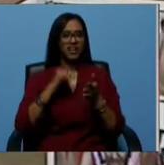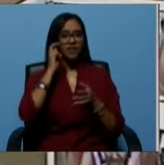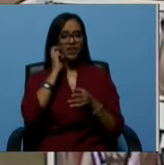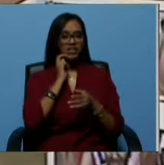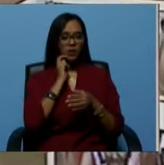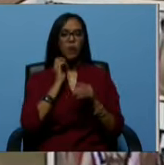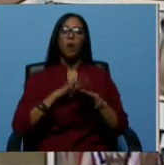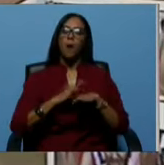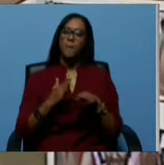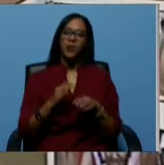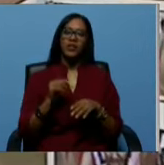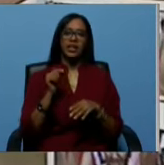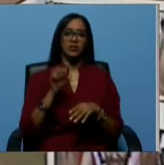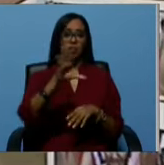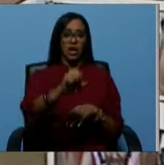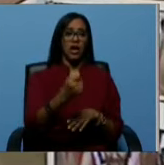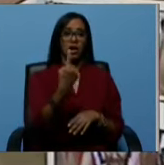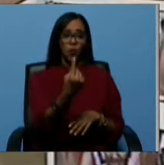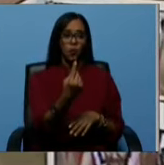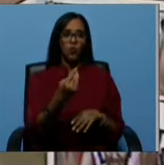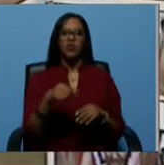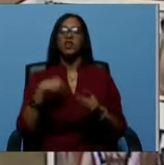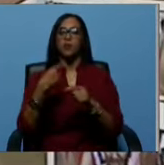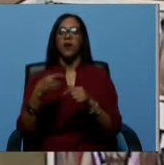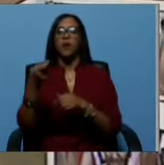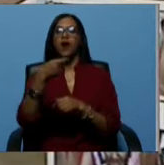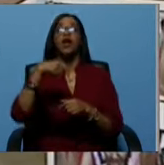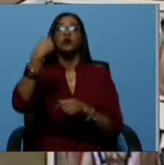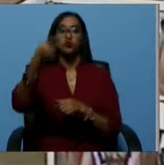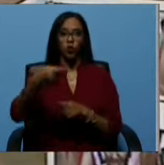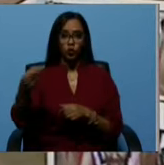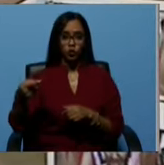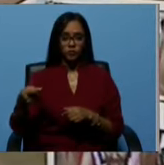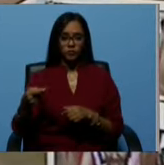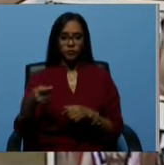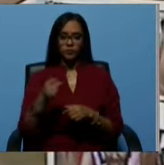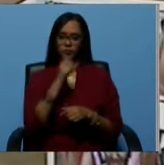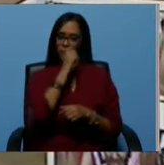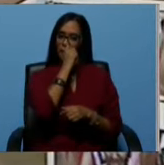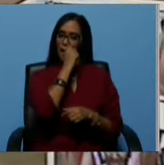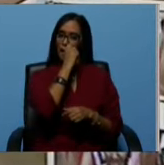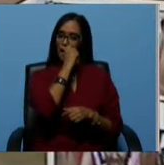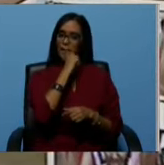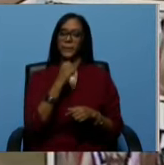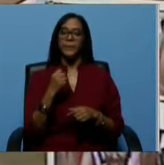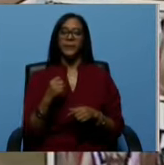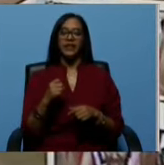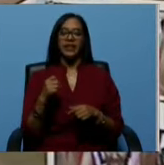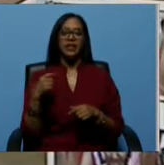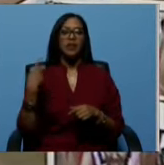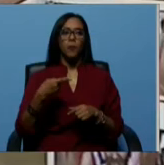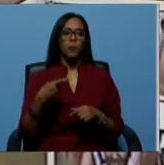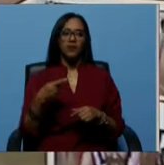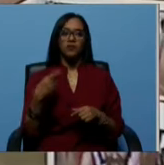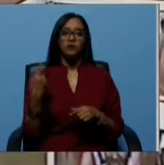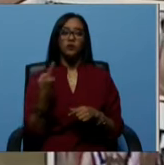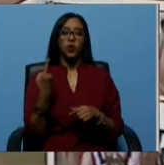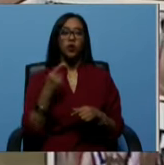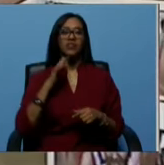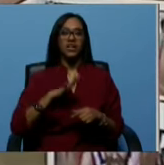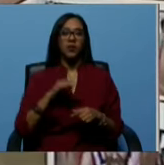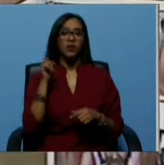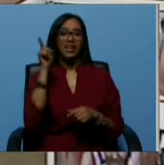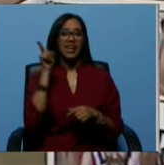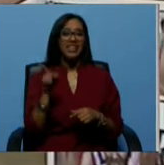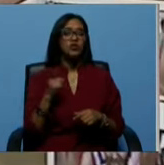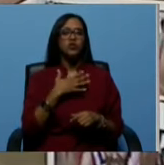Porque esos agarran a uno y después van por los otros, porque solo quedan los que ellos quieren. Los que ellos quieren y